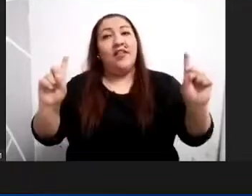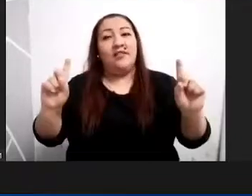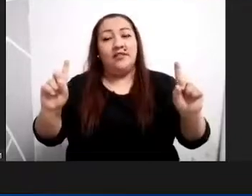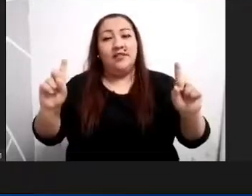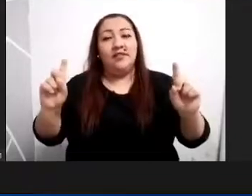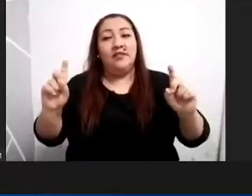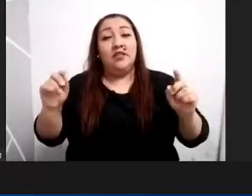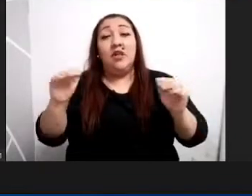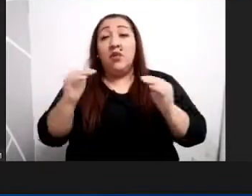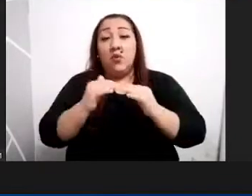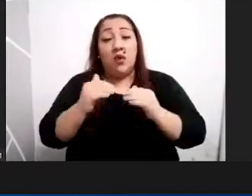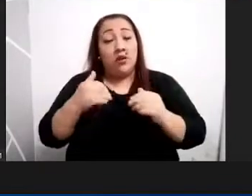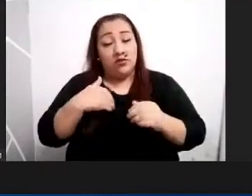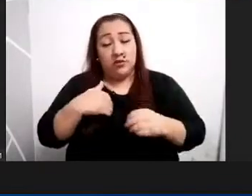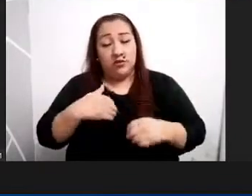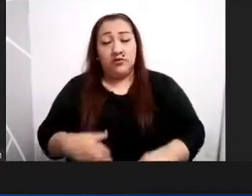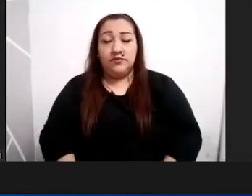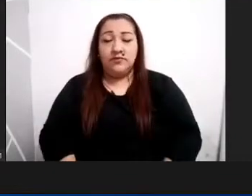también.